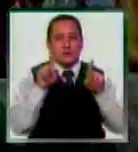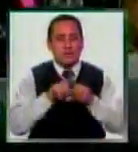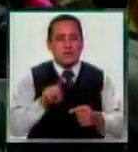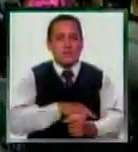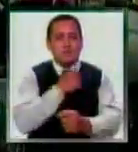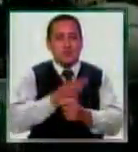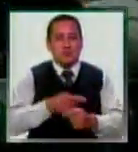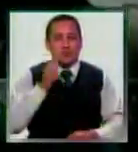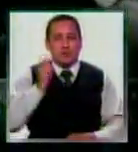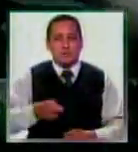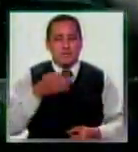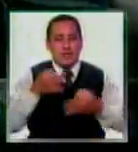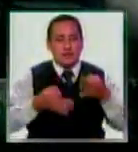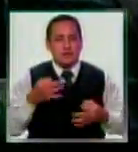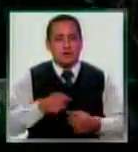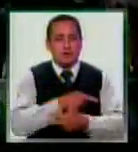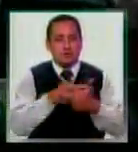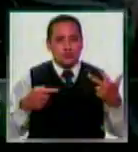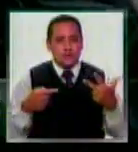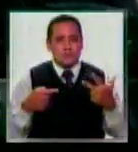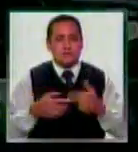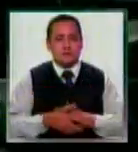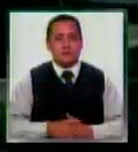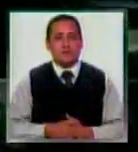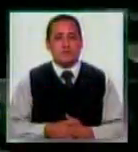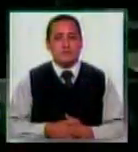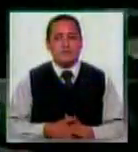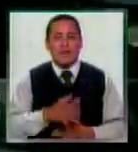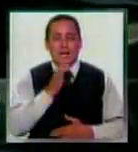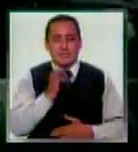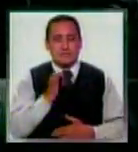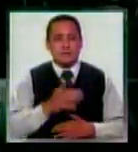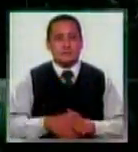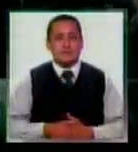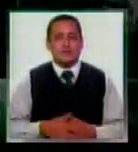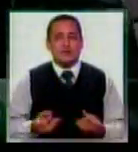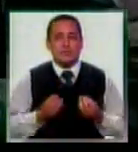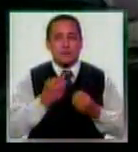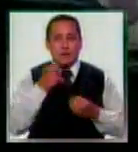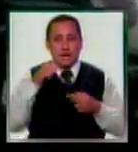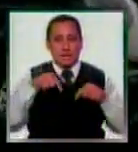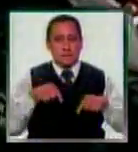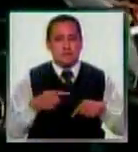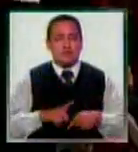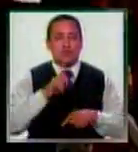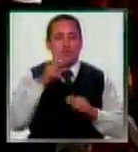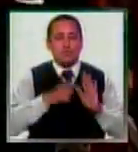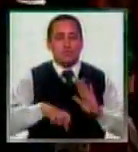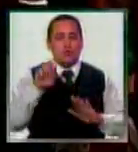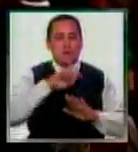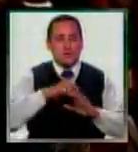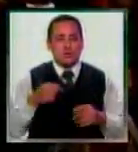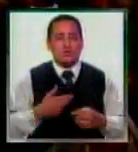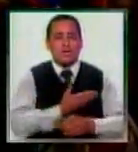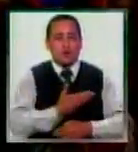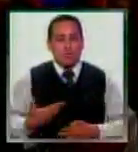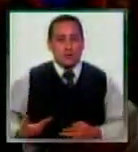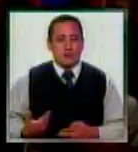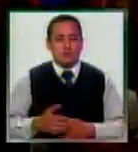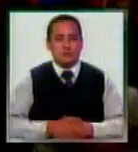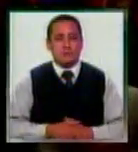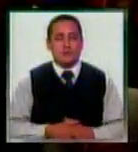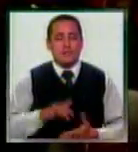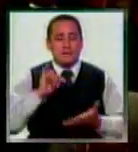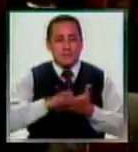Poder Judicial, los tres poderes del Estado. Así es, porque este es un proyecto de Estado. Creo